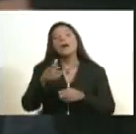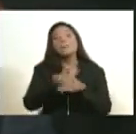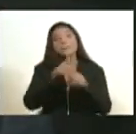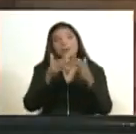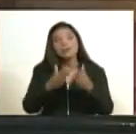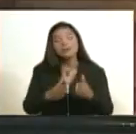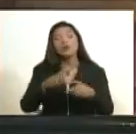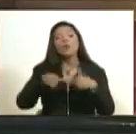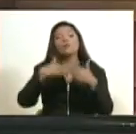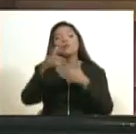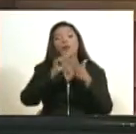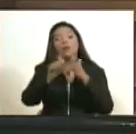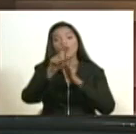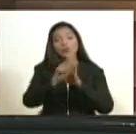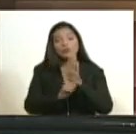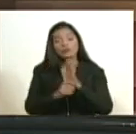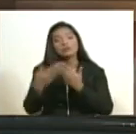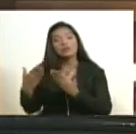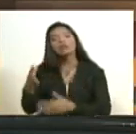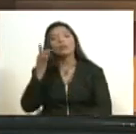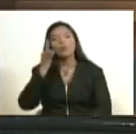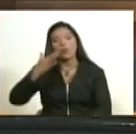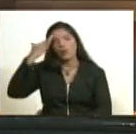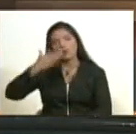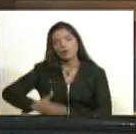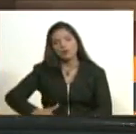próxima constituyente, almirante en jefa, general.